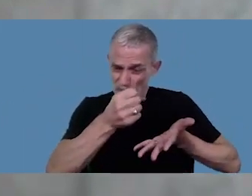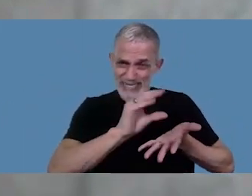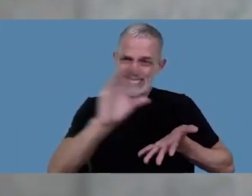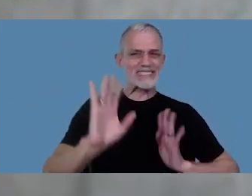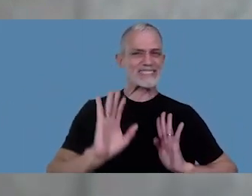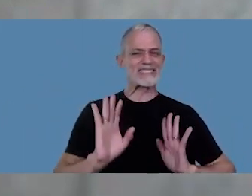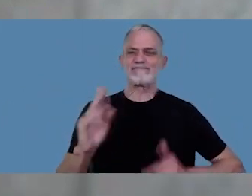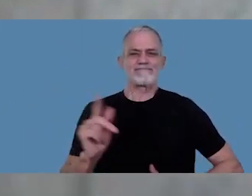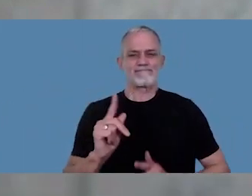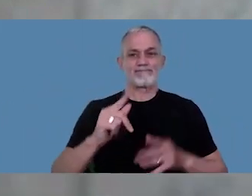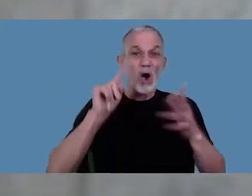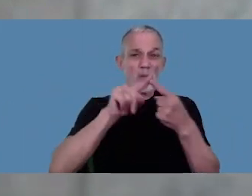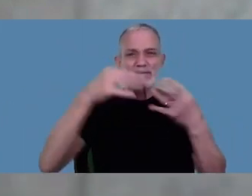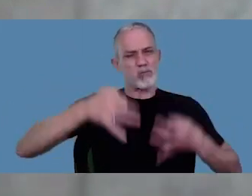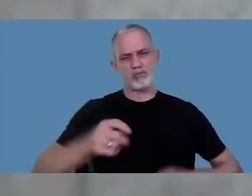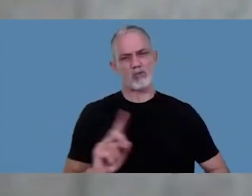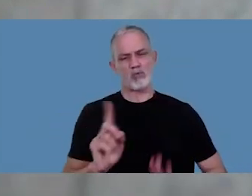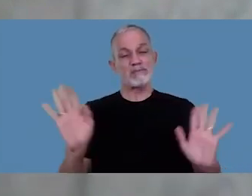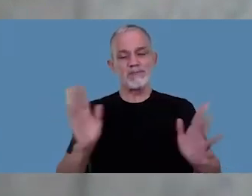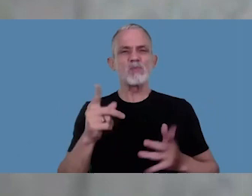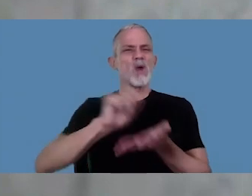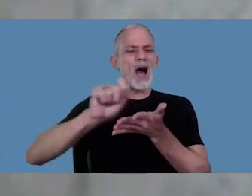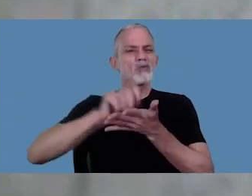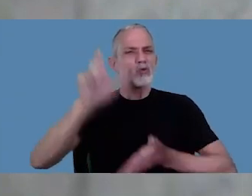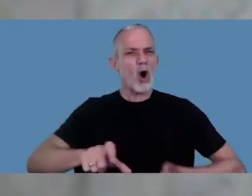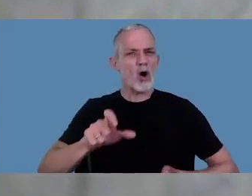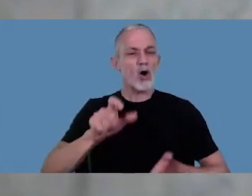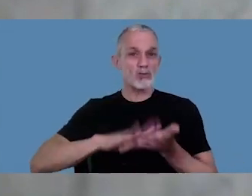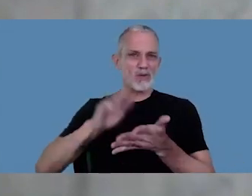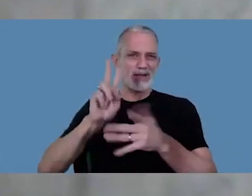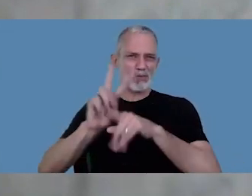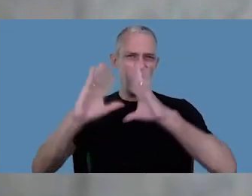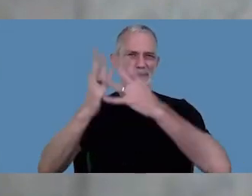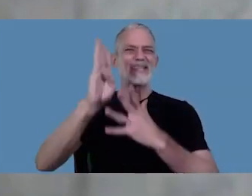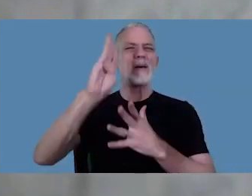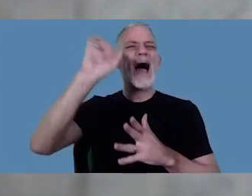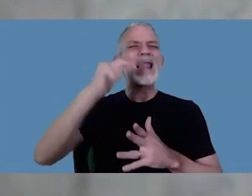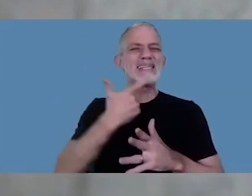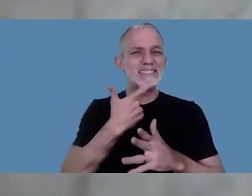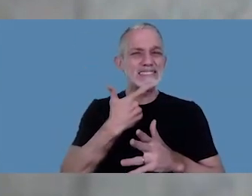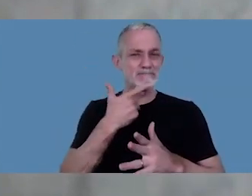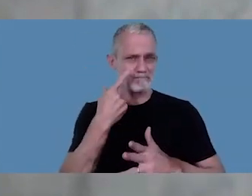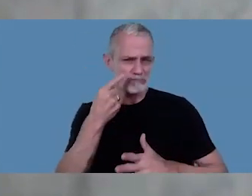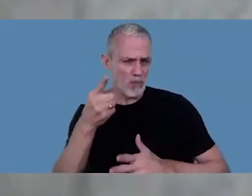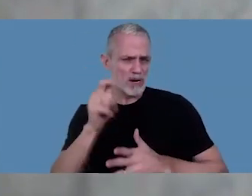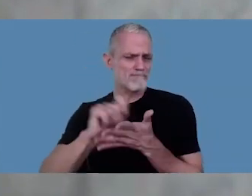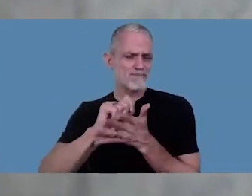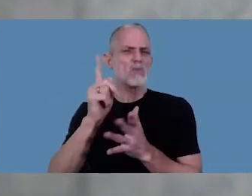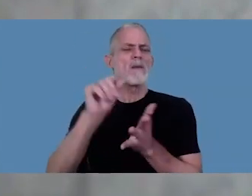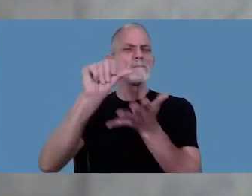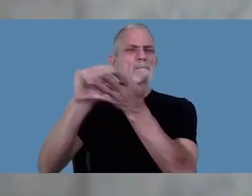no se cumple el objetivo. Un autor que es muy interesante en materia ambiental, Valls, en su momento comentaba que los